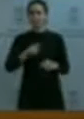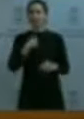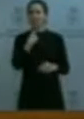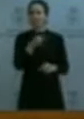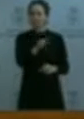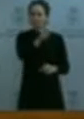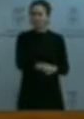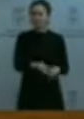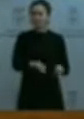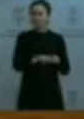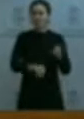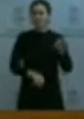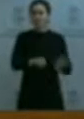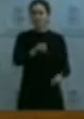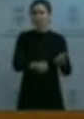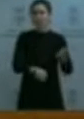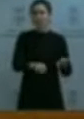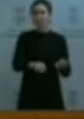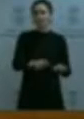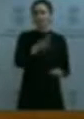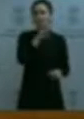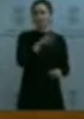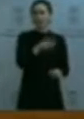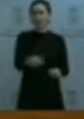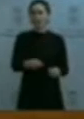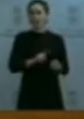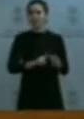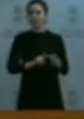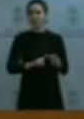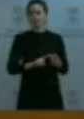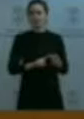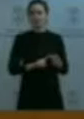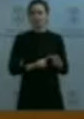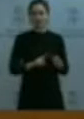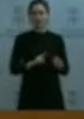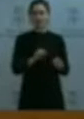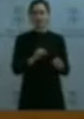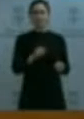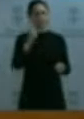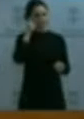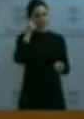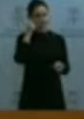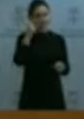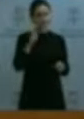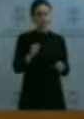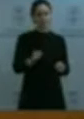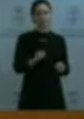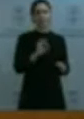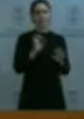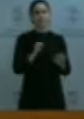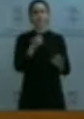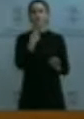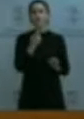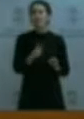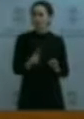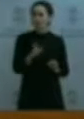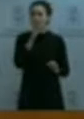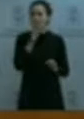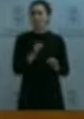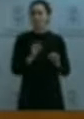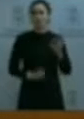ellos llamaron preguntando, oiga, esto de los juzgados, esto ha ido al juzgado. Y dicen, no, es que la Fiscalía está de vacaciones. Y claro,